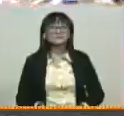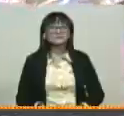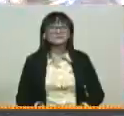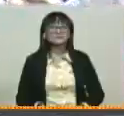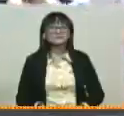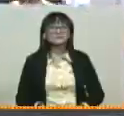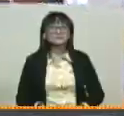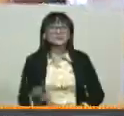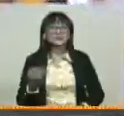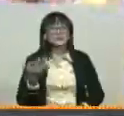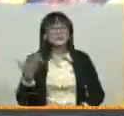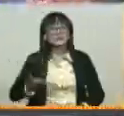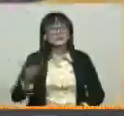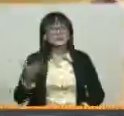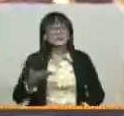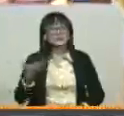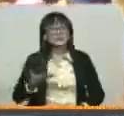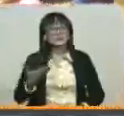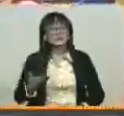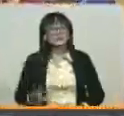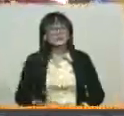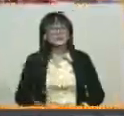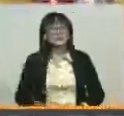Es muy importante todo esto.